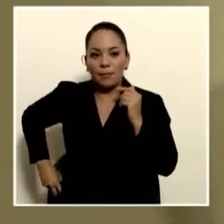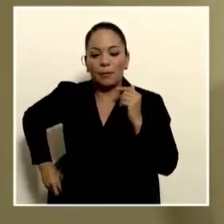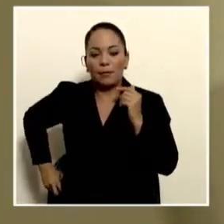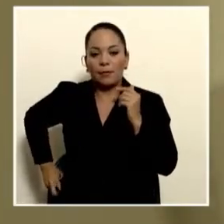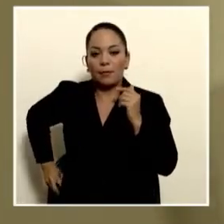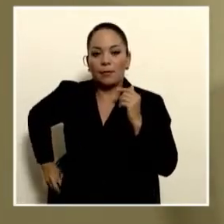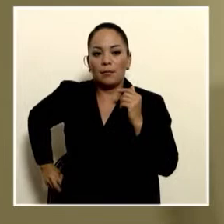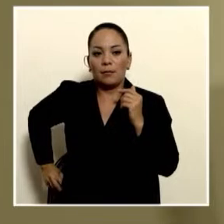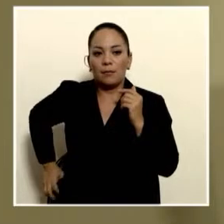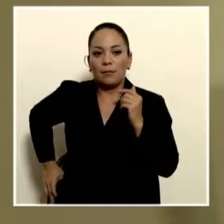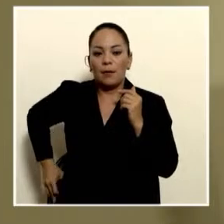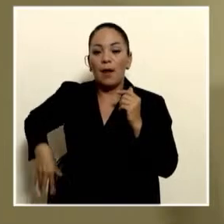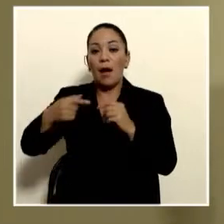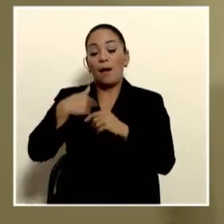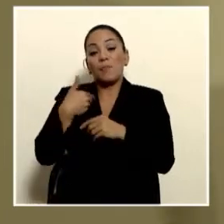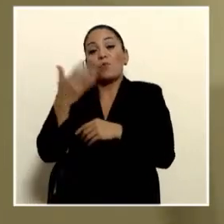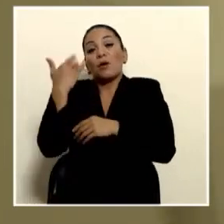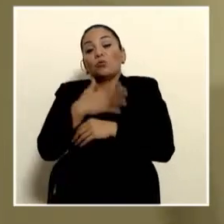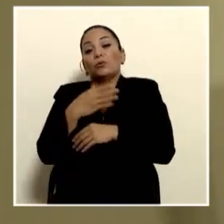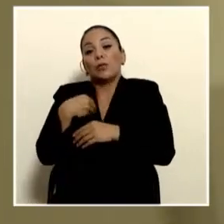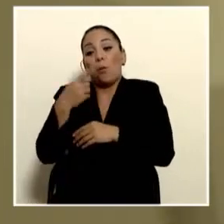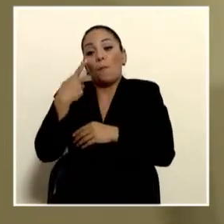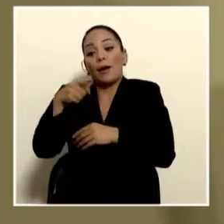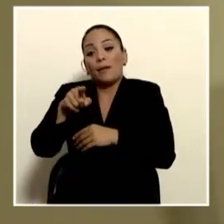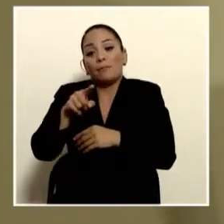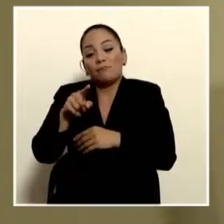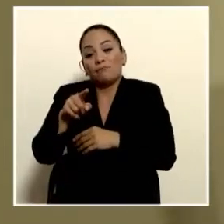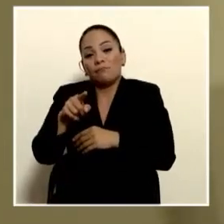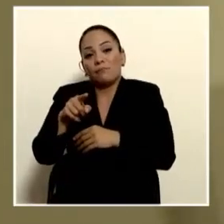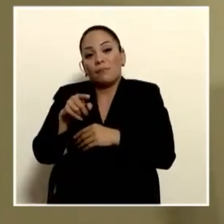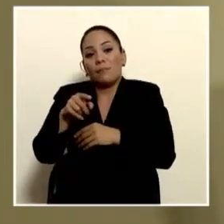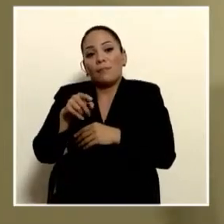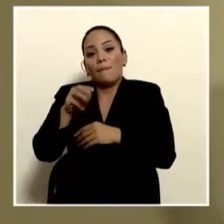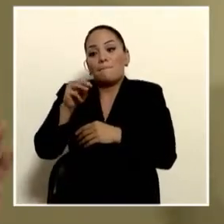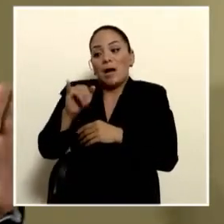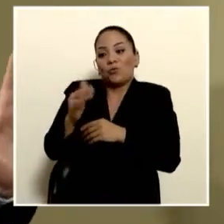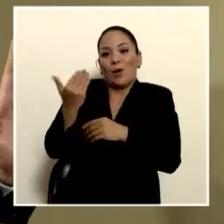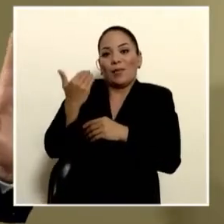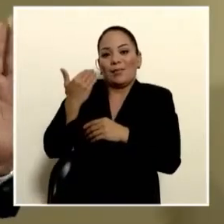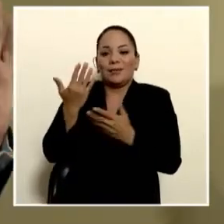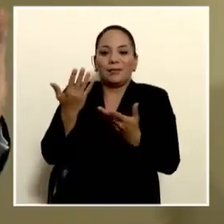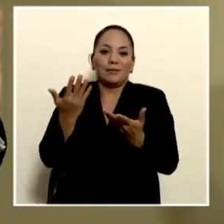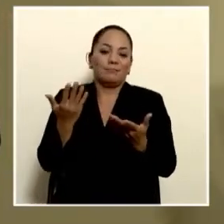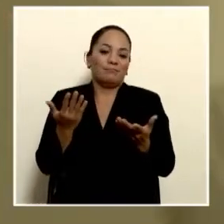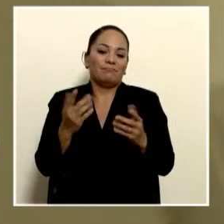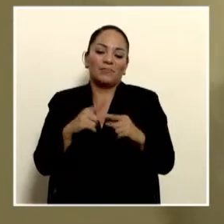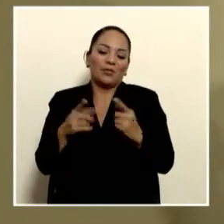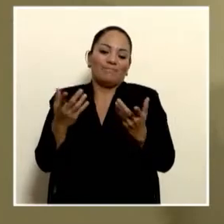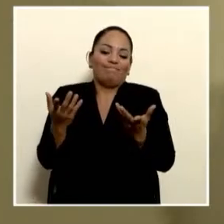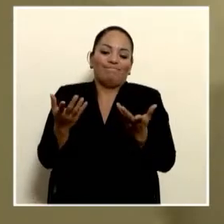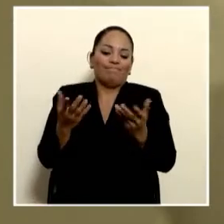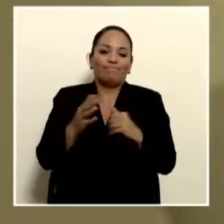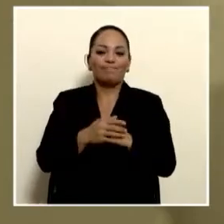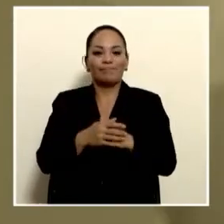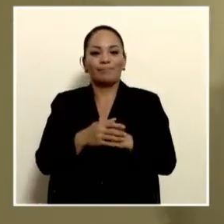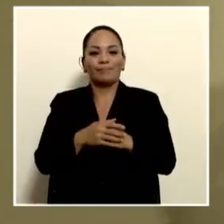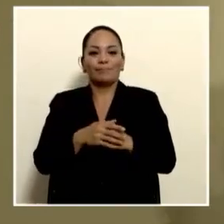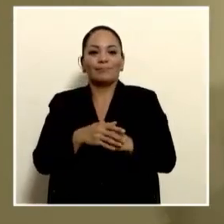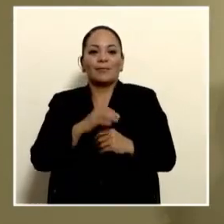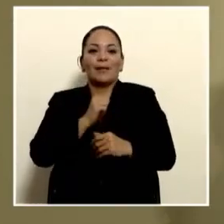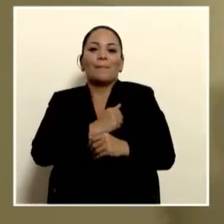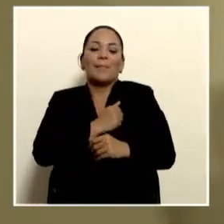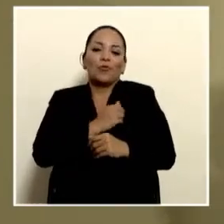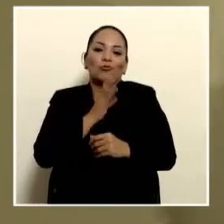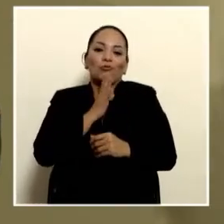el 9 de mayo. No se puede. Primero porque los mandos medios dicen, no, suave un toque, ¿va? Y perdone que hable